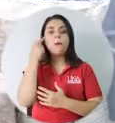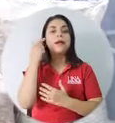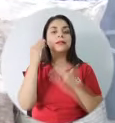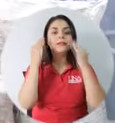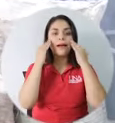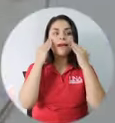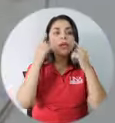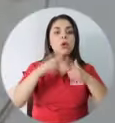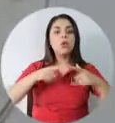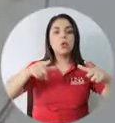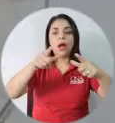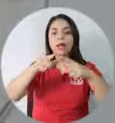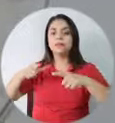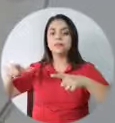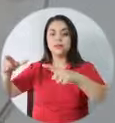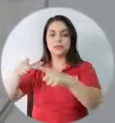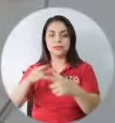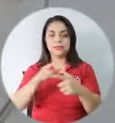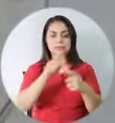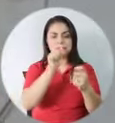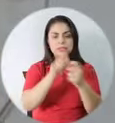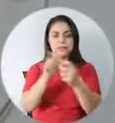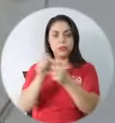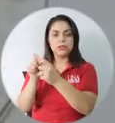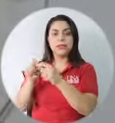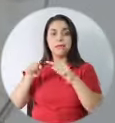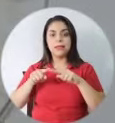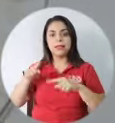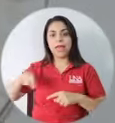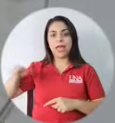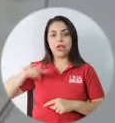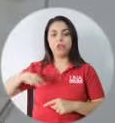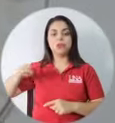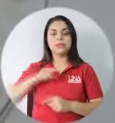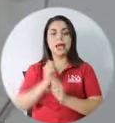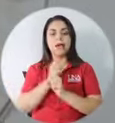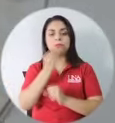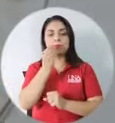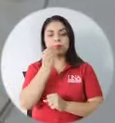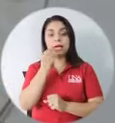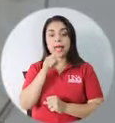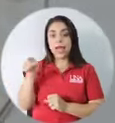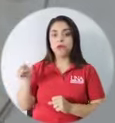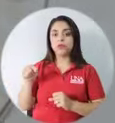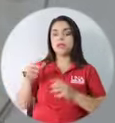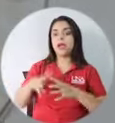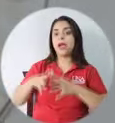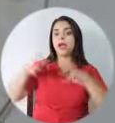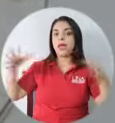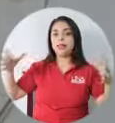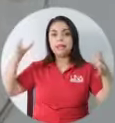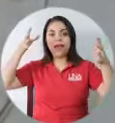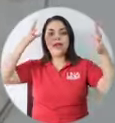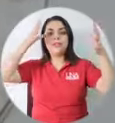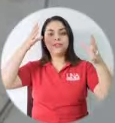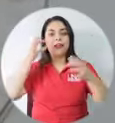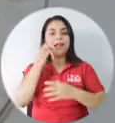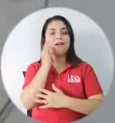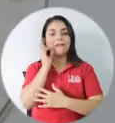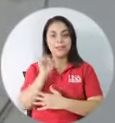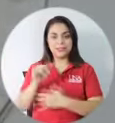colocándonos en lugares diferenciados dependiendo de lo que ellos procesaron. Estos grandes genios del café, que son la industria